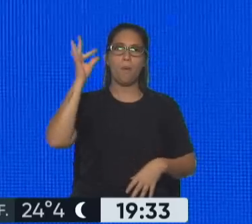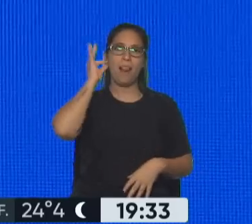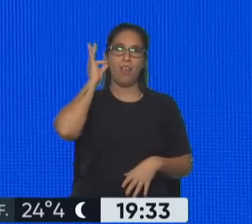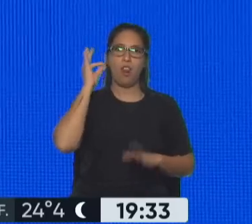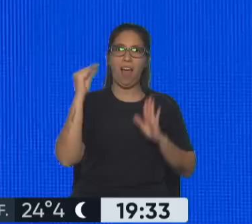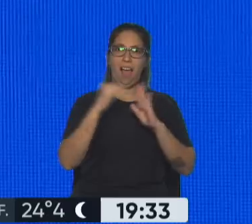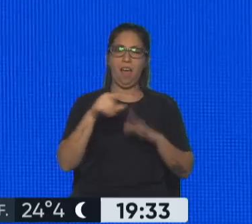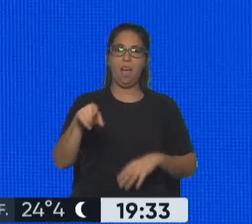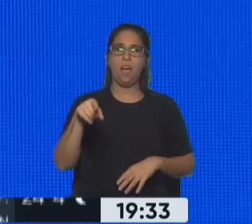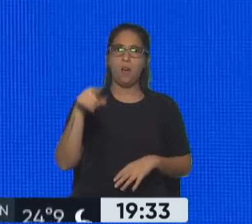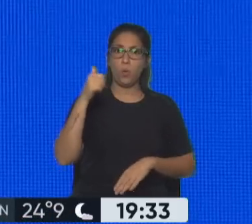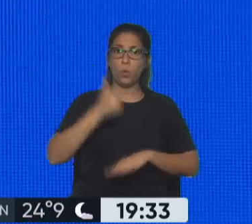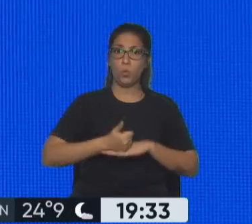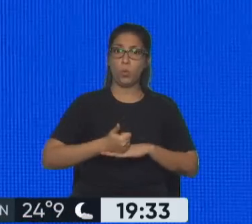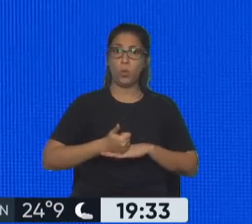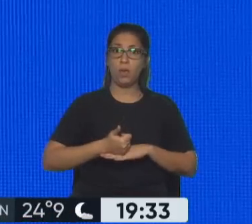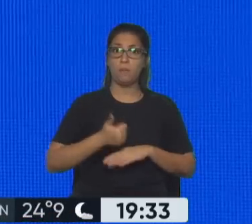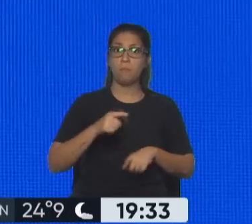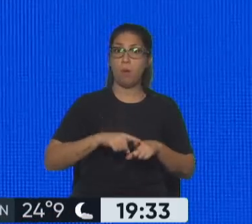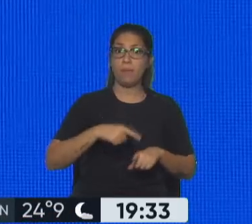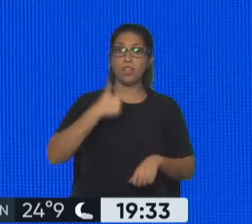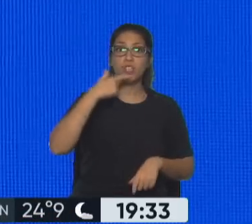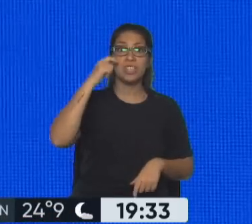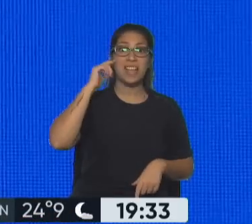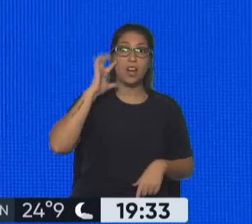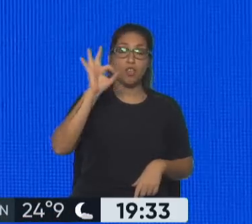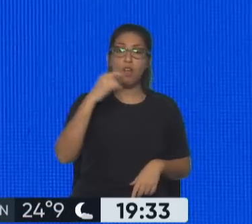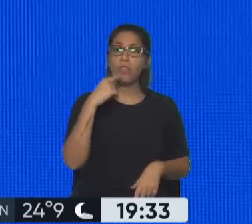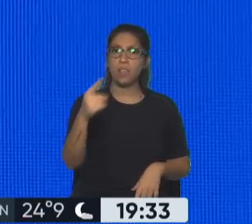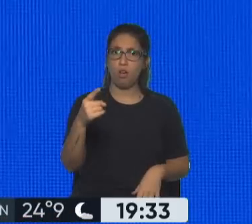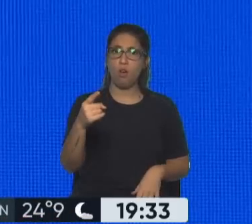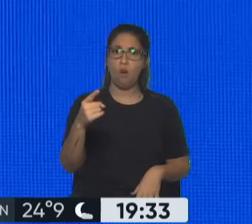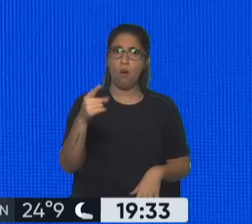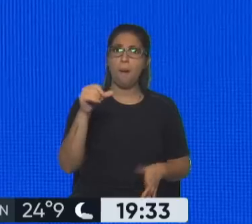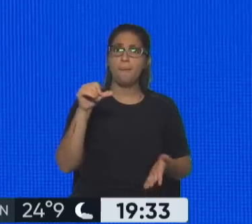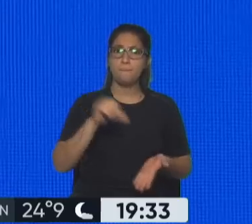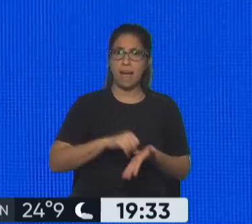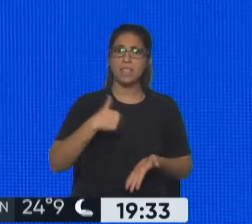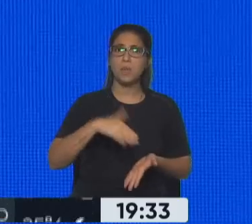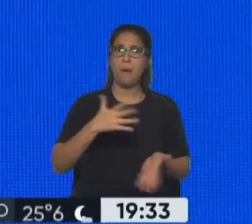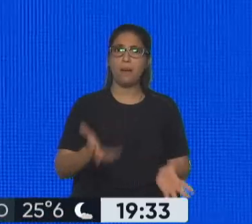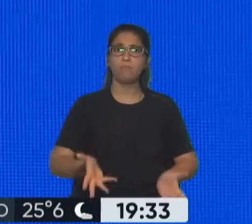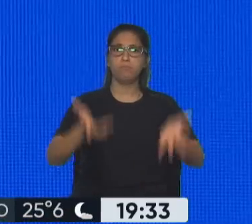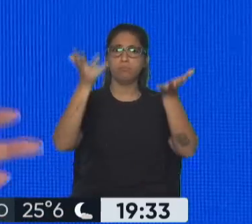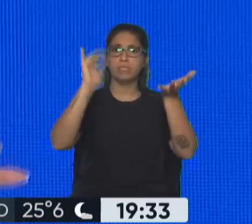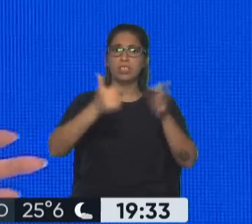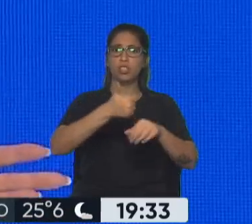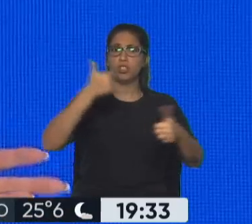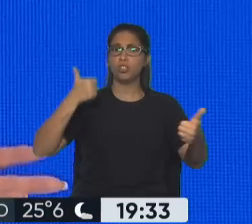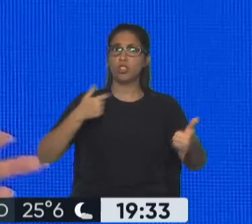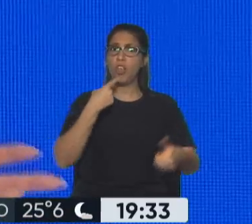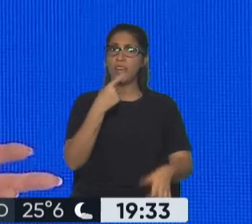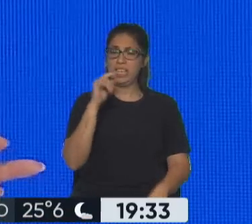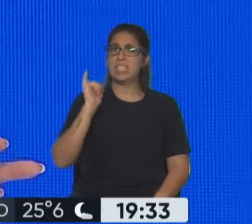Maradona, cuando Sergio dijo, y bien, que el país iba a crecer, y yo dije atrás que, ojo,